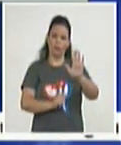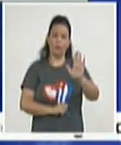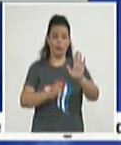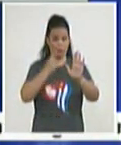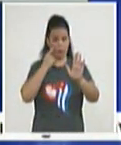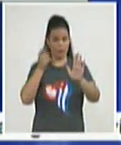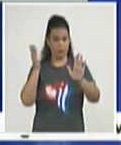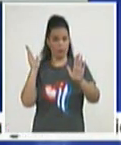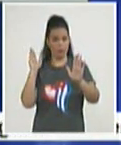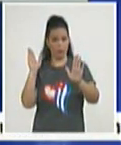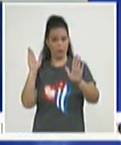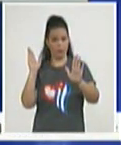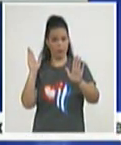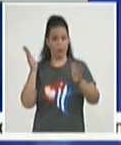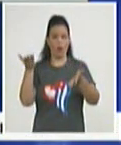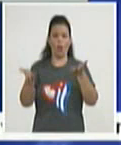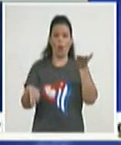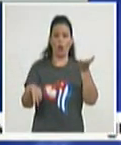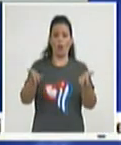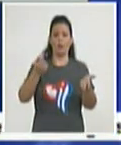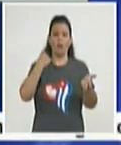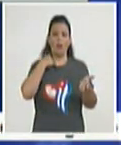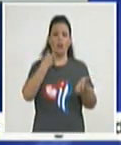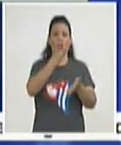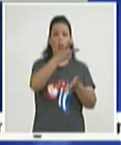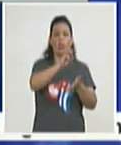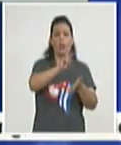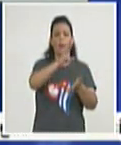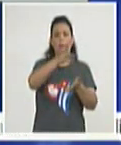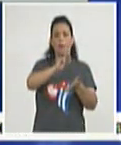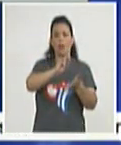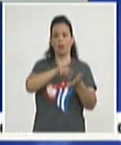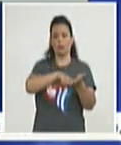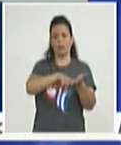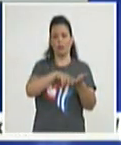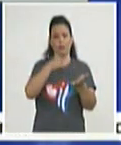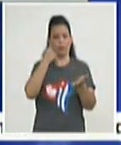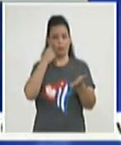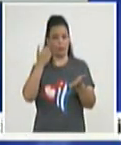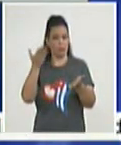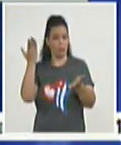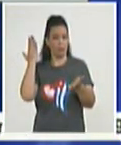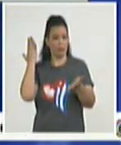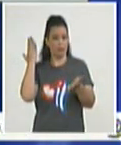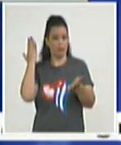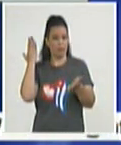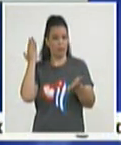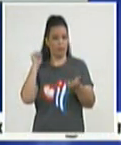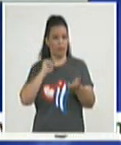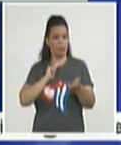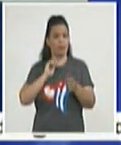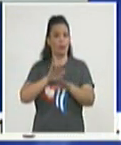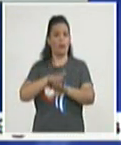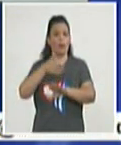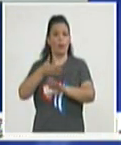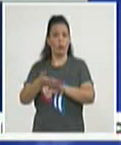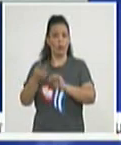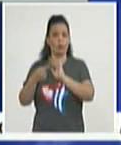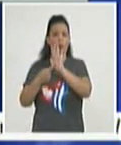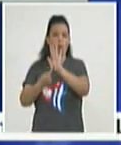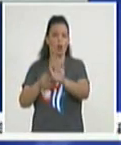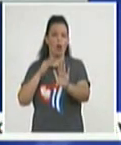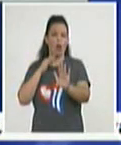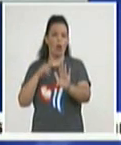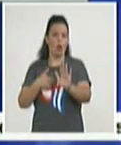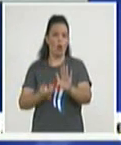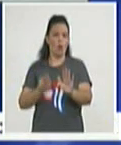fue el año 2020, que son los primeros barritas aquellas, después como el 2021 se